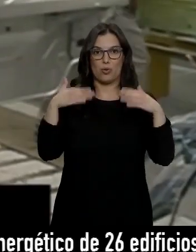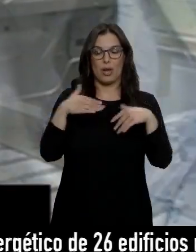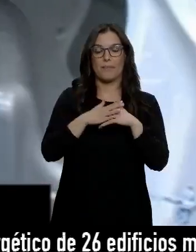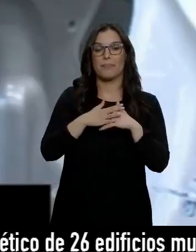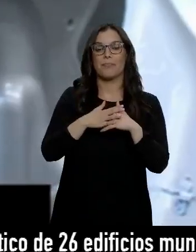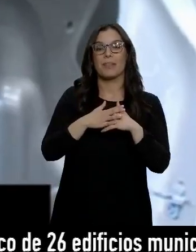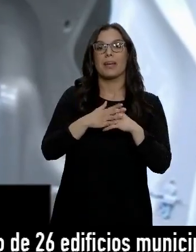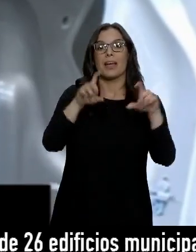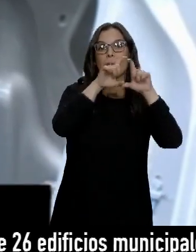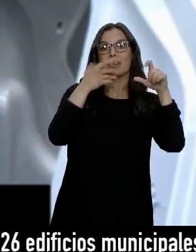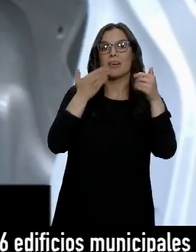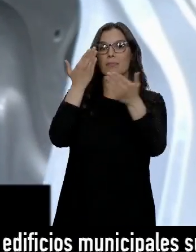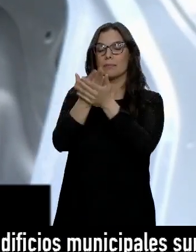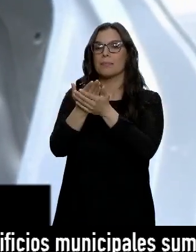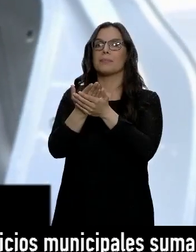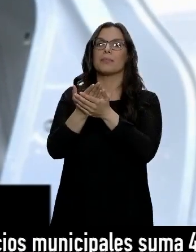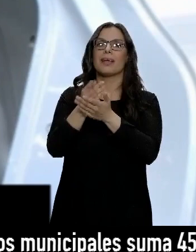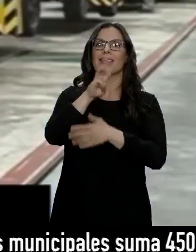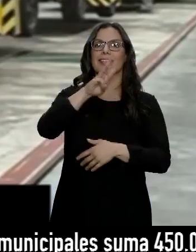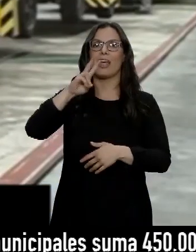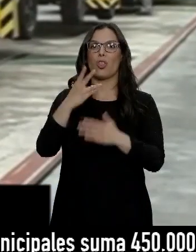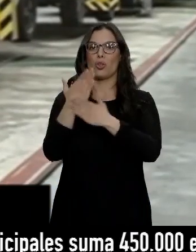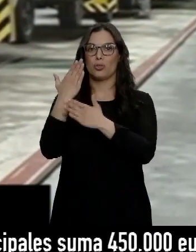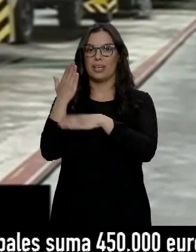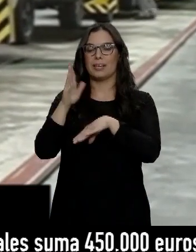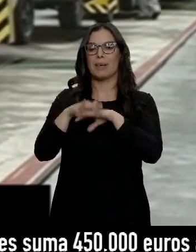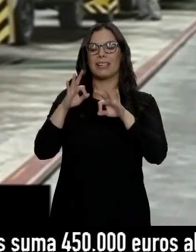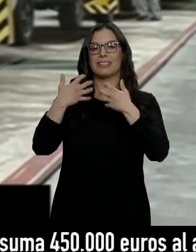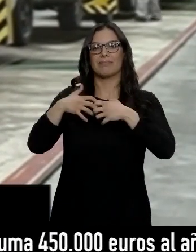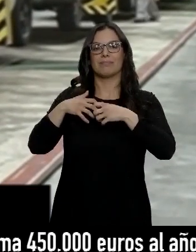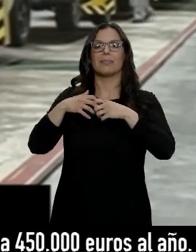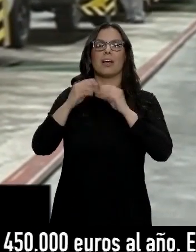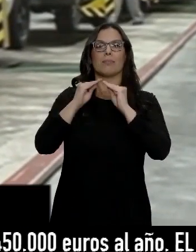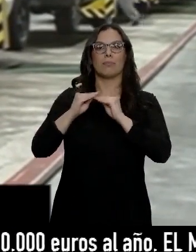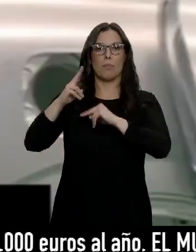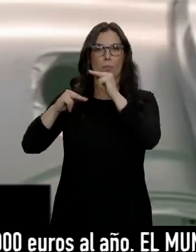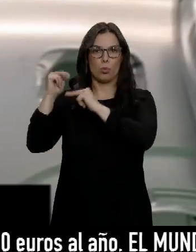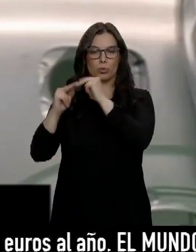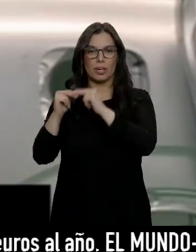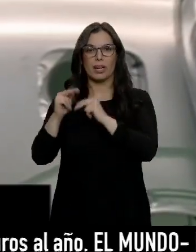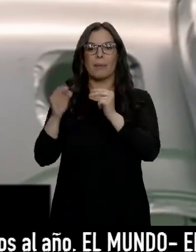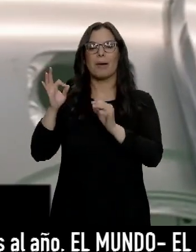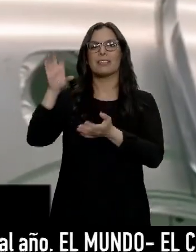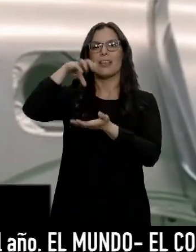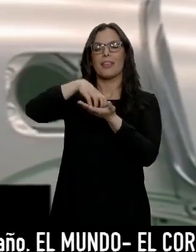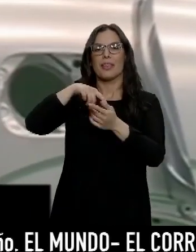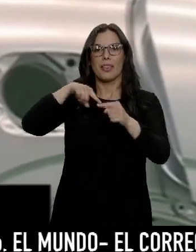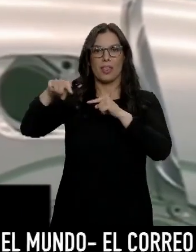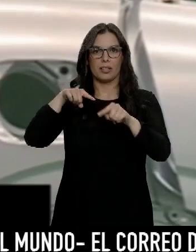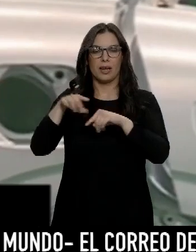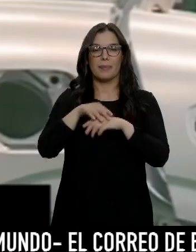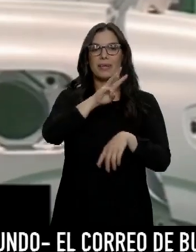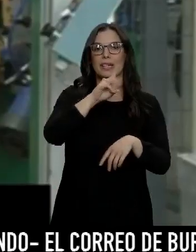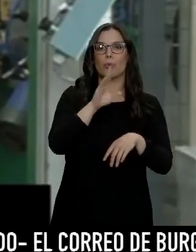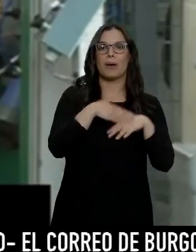solicitado la empresa serían de 32 días para la factoría de carrocería y montaje y las direcciones centrales, 31 para